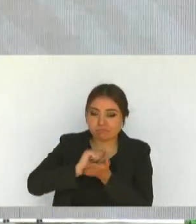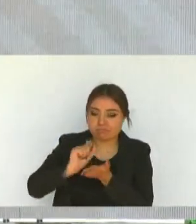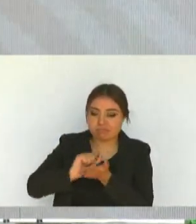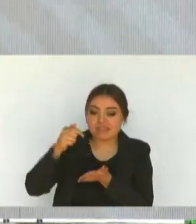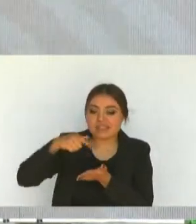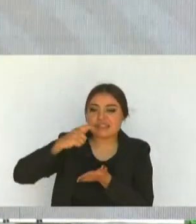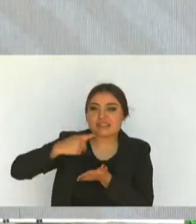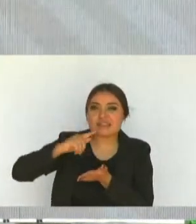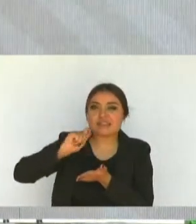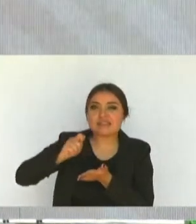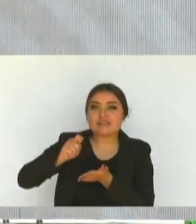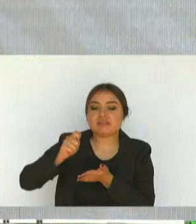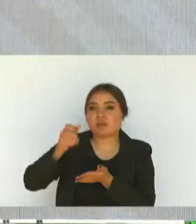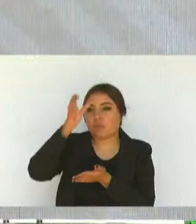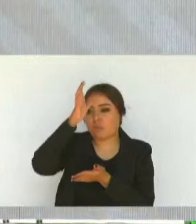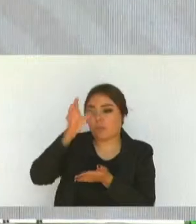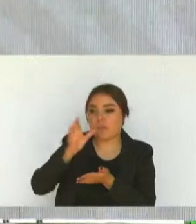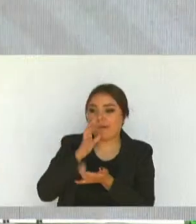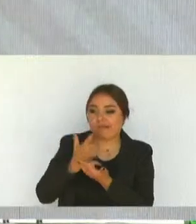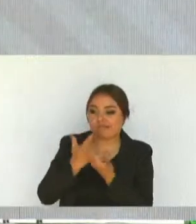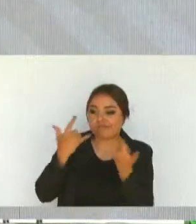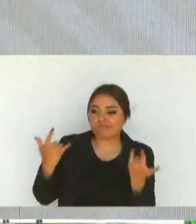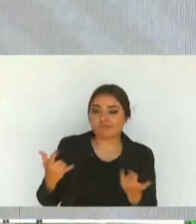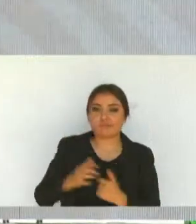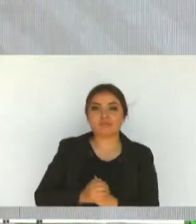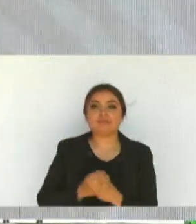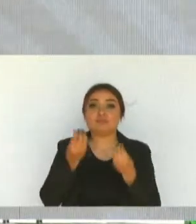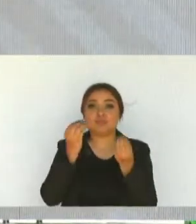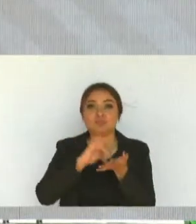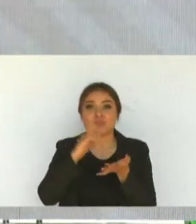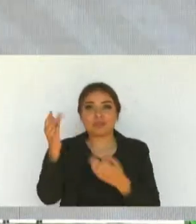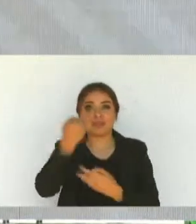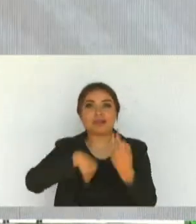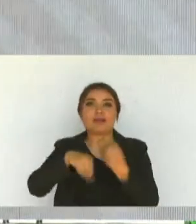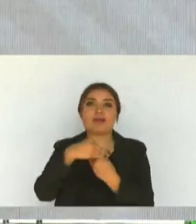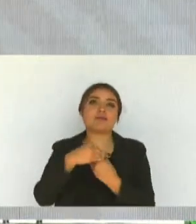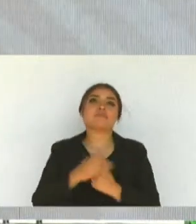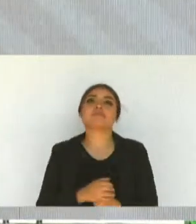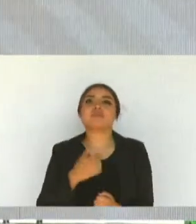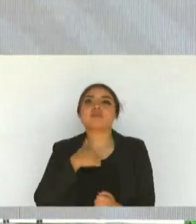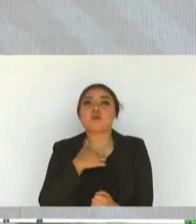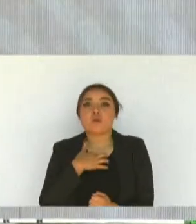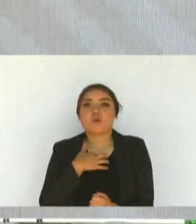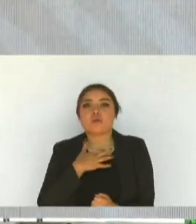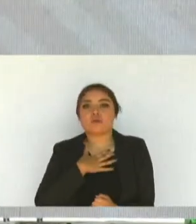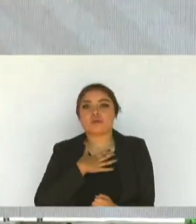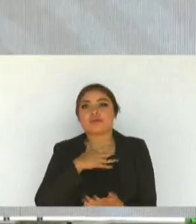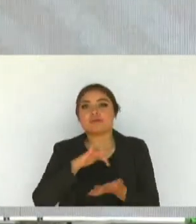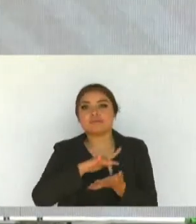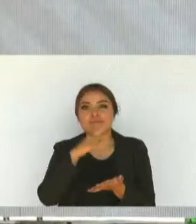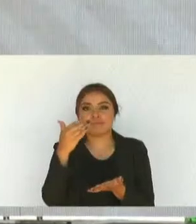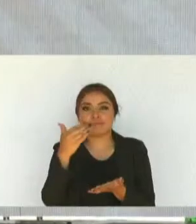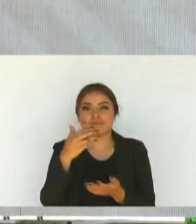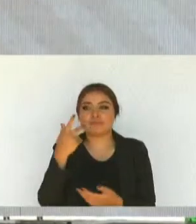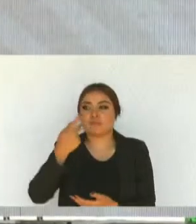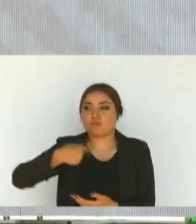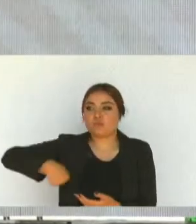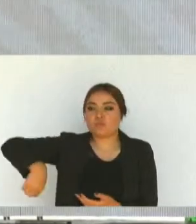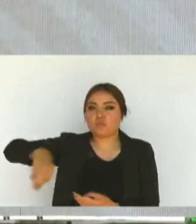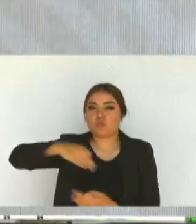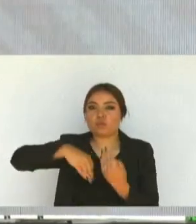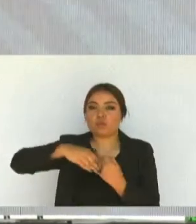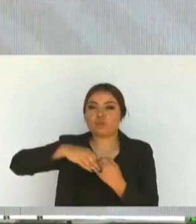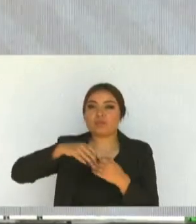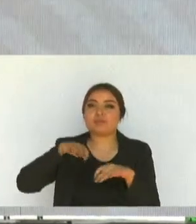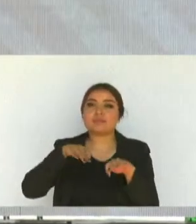historia de México aquí de Coahuila. Muchas gracias a todos. Yo agradezco el compromiso que